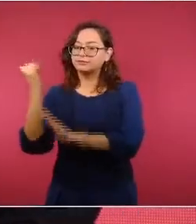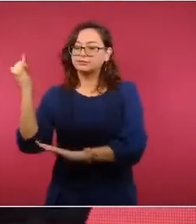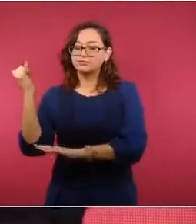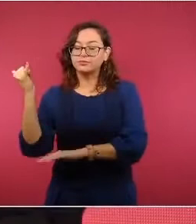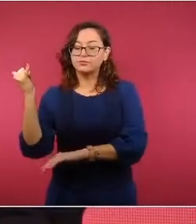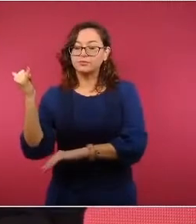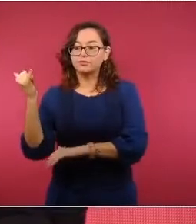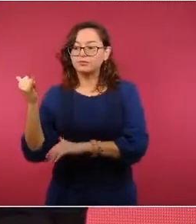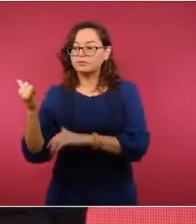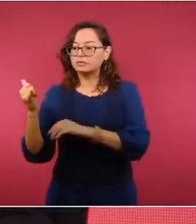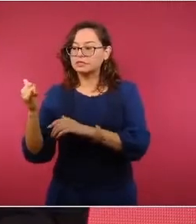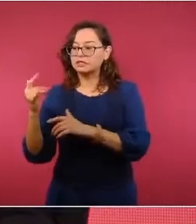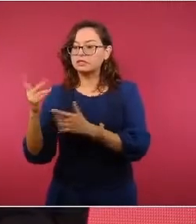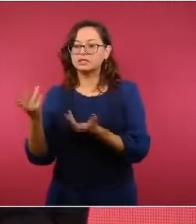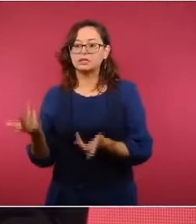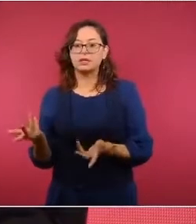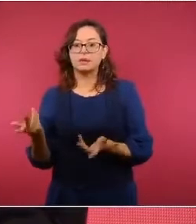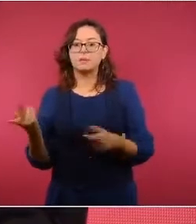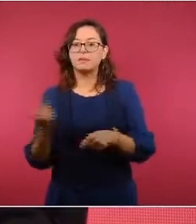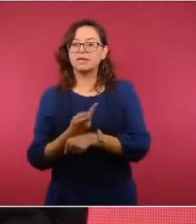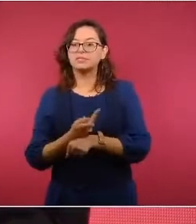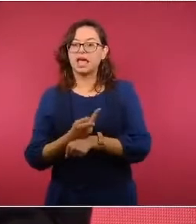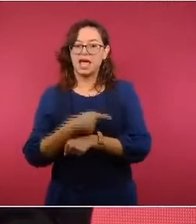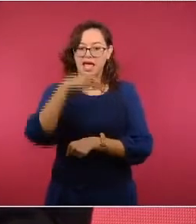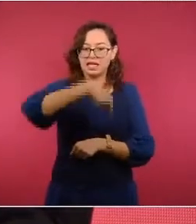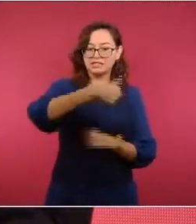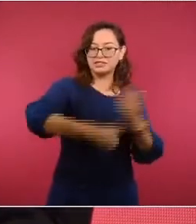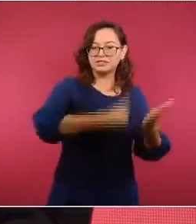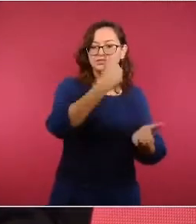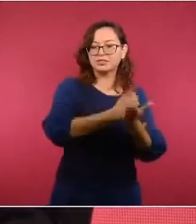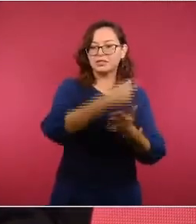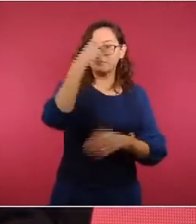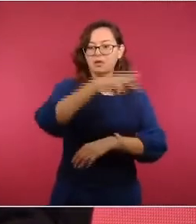se iba a cerrar el actual aeropuerto